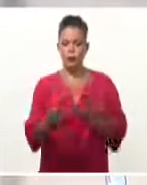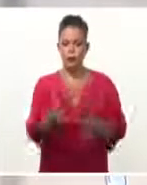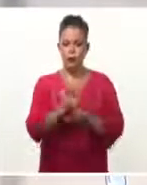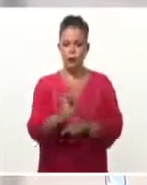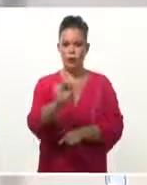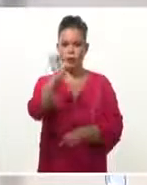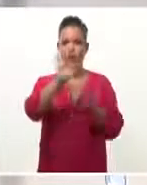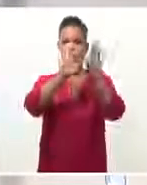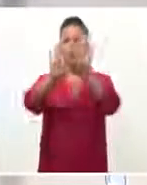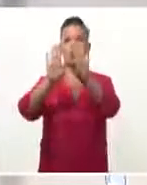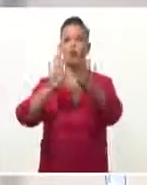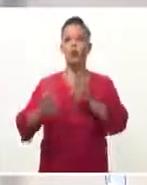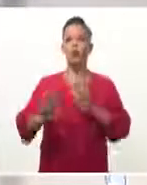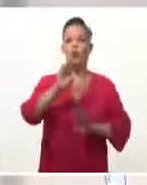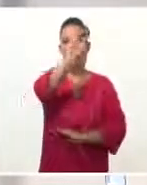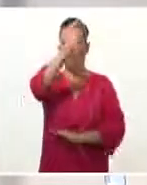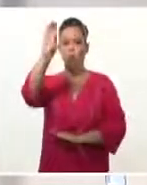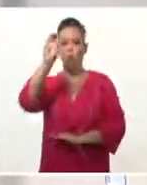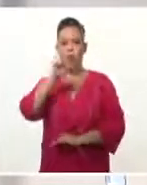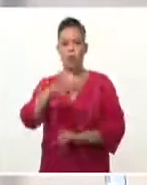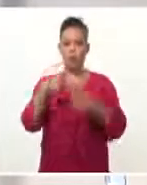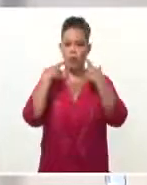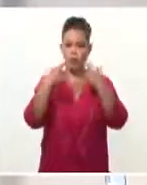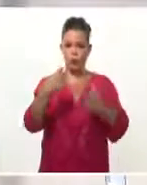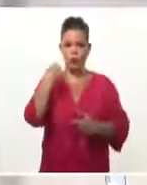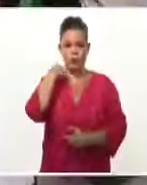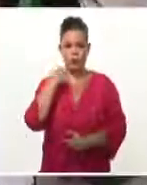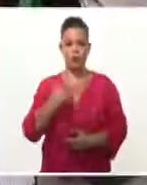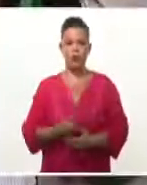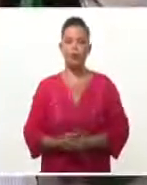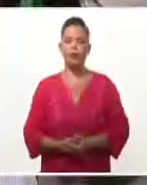los reconocimientos a los mejores museólogos del año en curso.